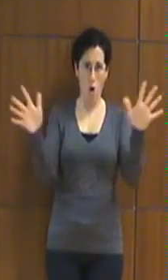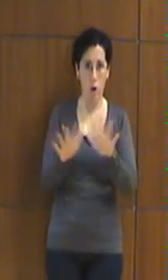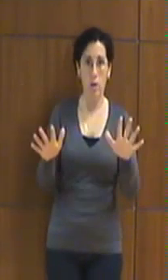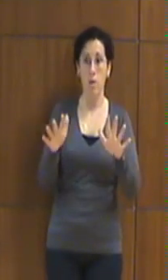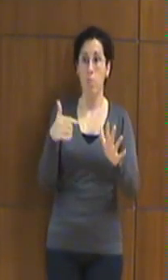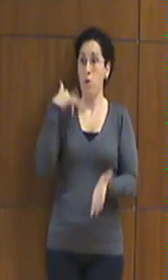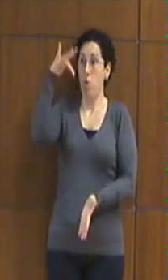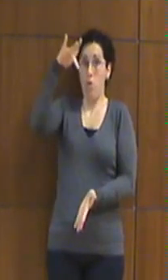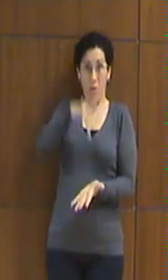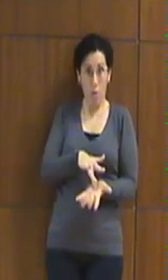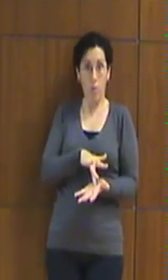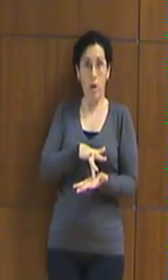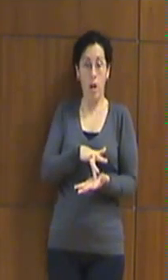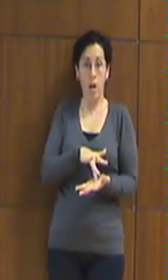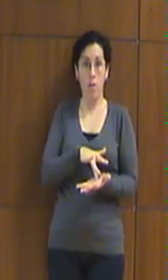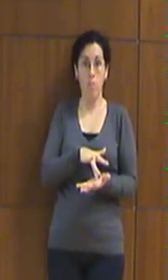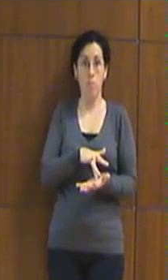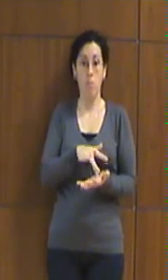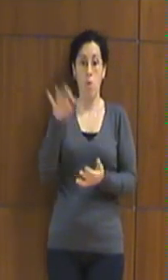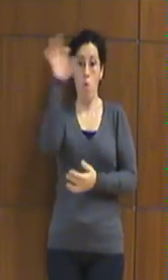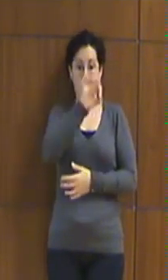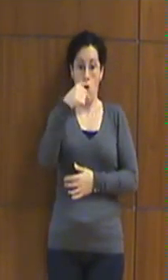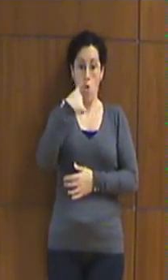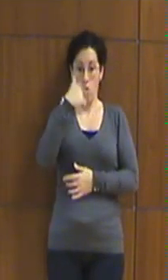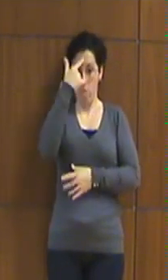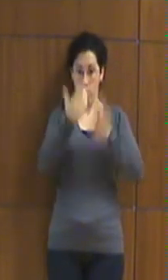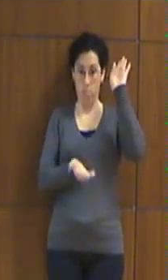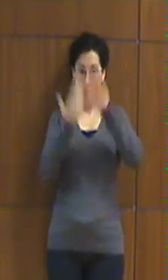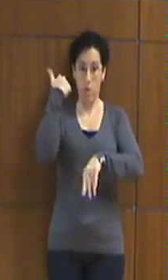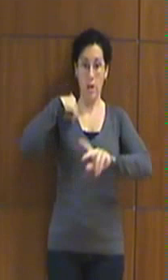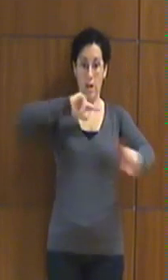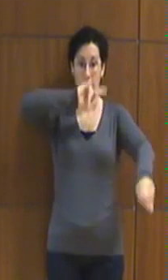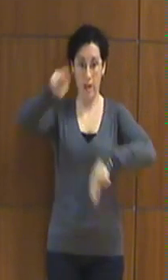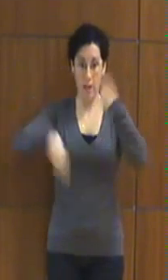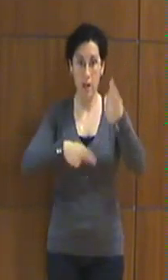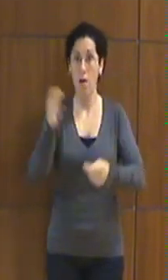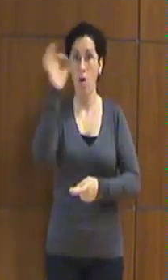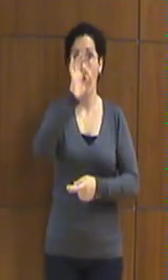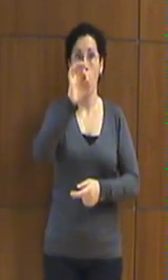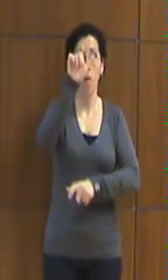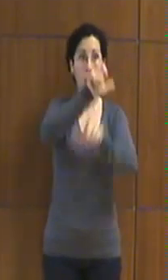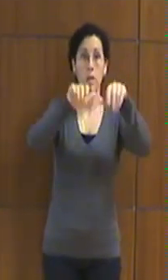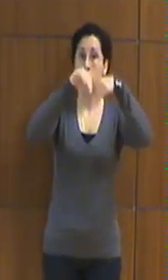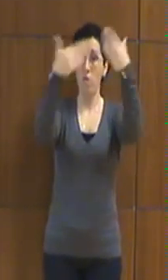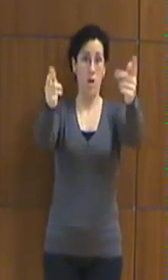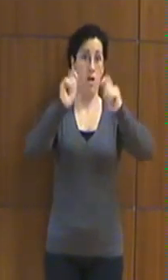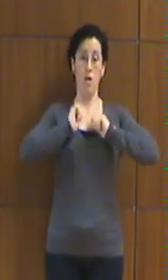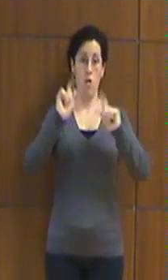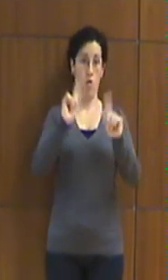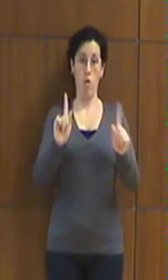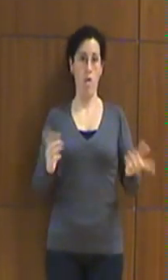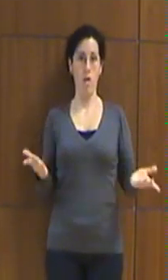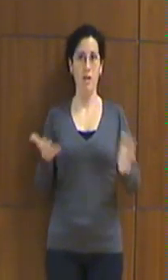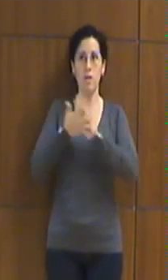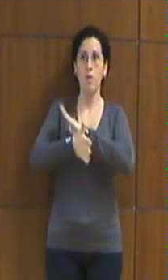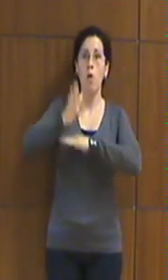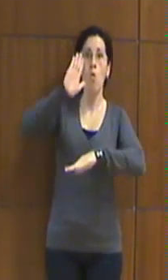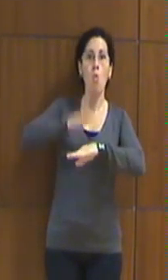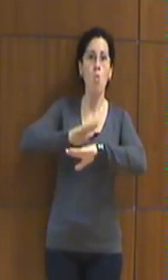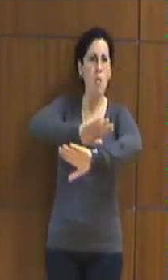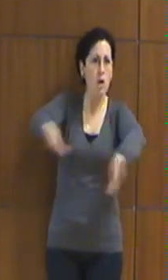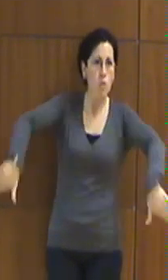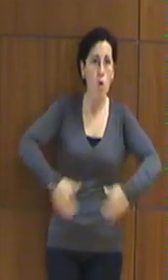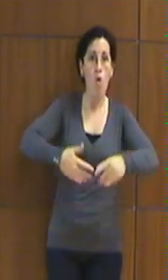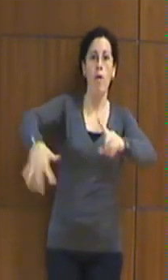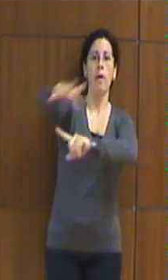el paro, es decir, o eres tú capaz de reciclarte o no va a venir nadie a reciclarte, con lo cual yo creo también, ojo, no toda la culpa la tiene el entorno.